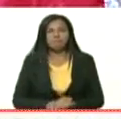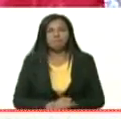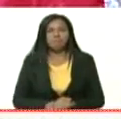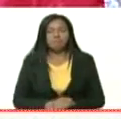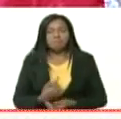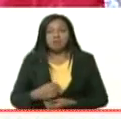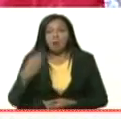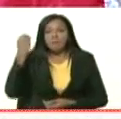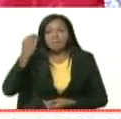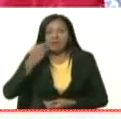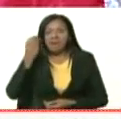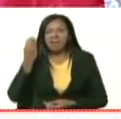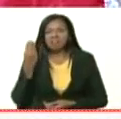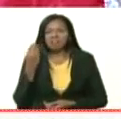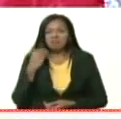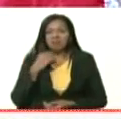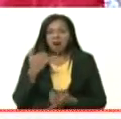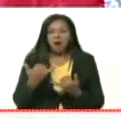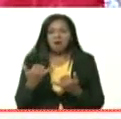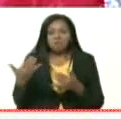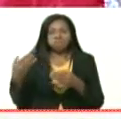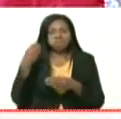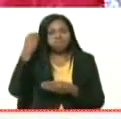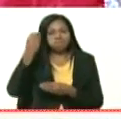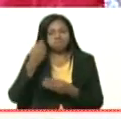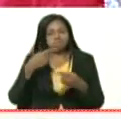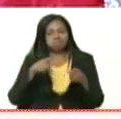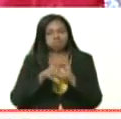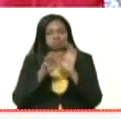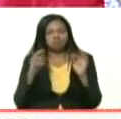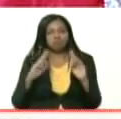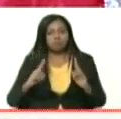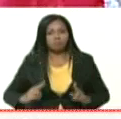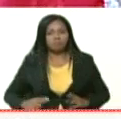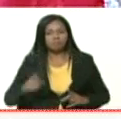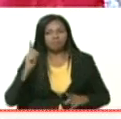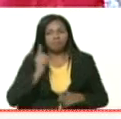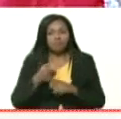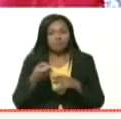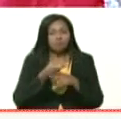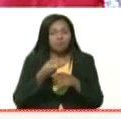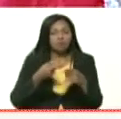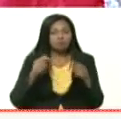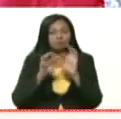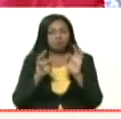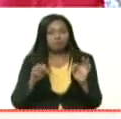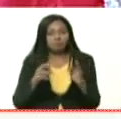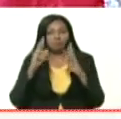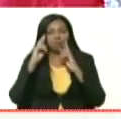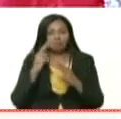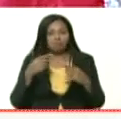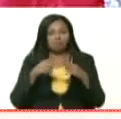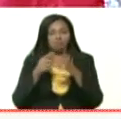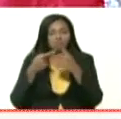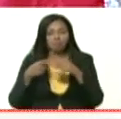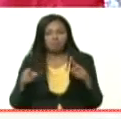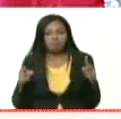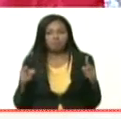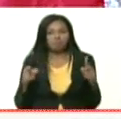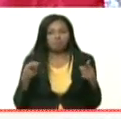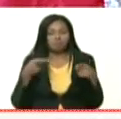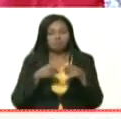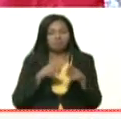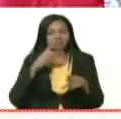Pero creo que el concepto que hoy recoge lo que la humanidad debe buscar, respetando las diferencias de